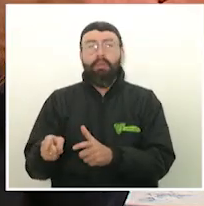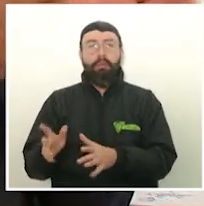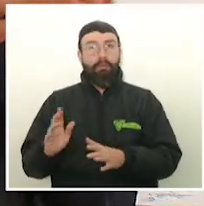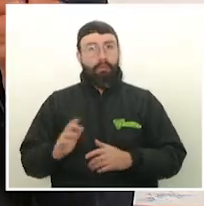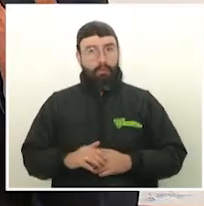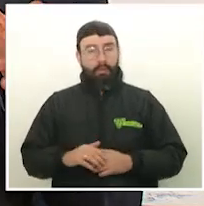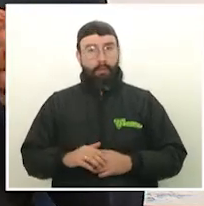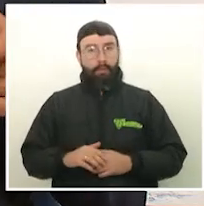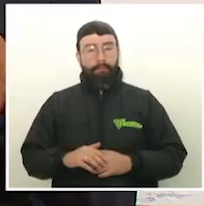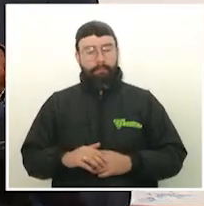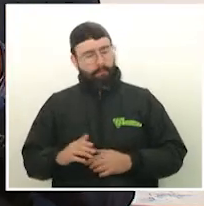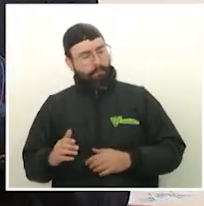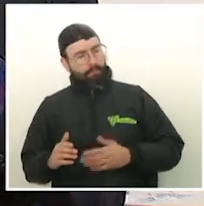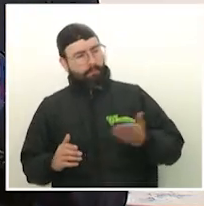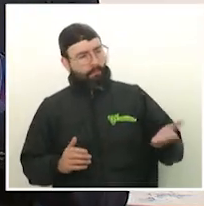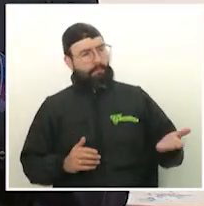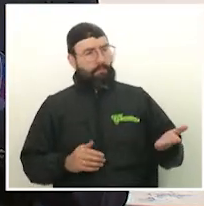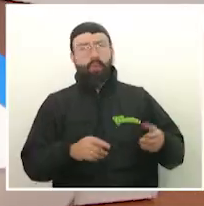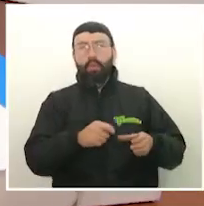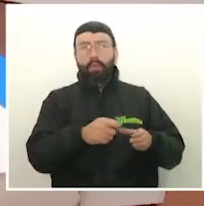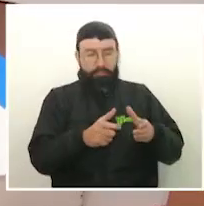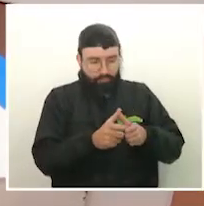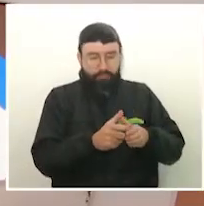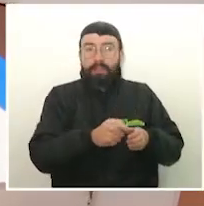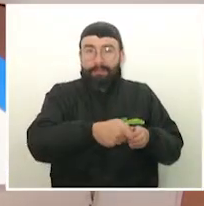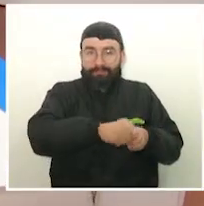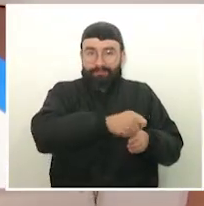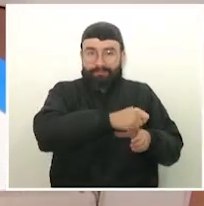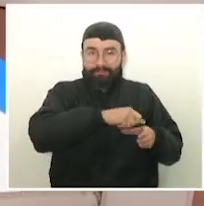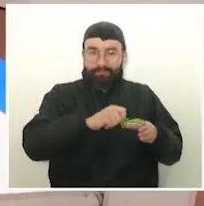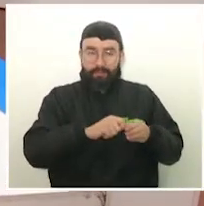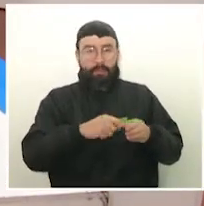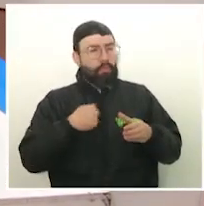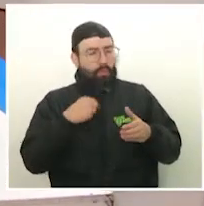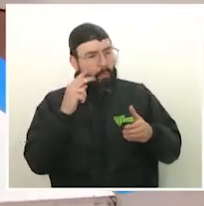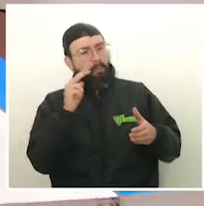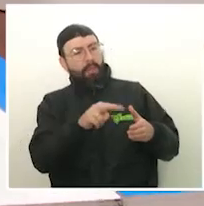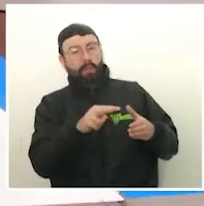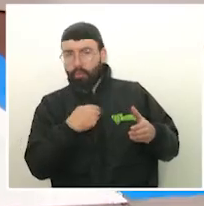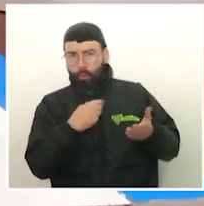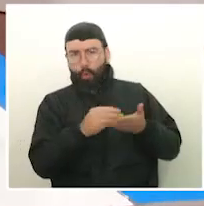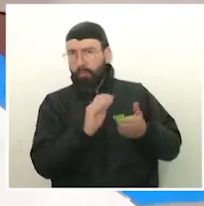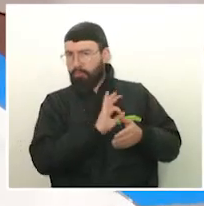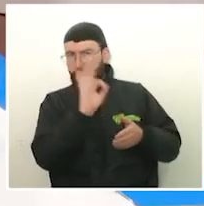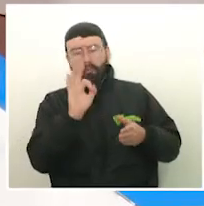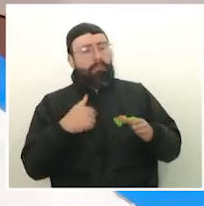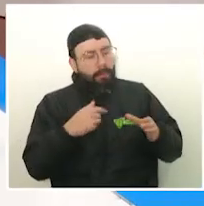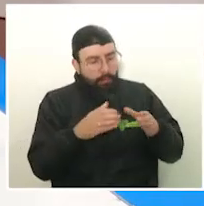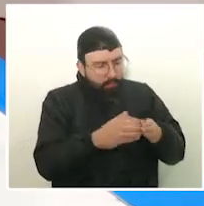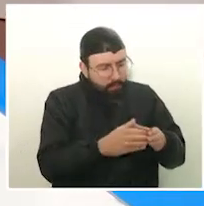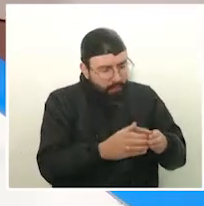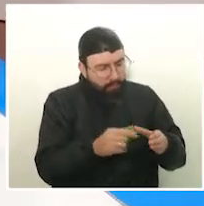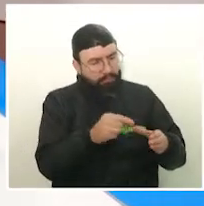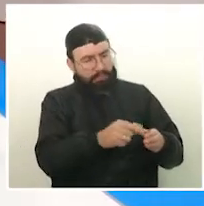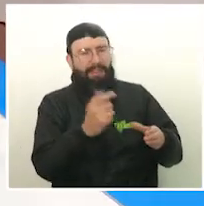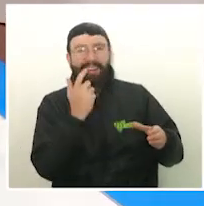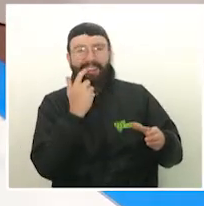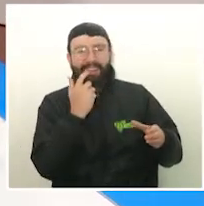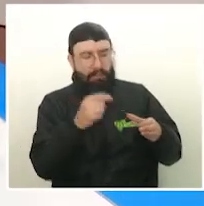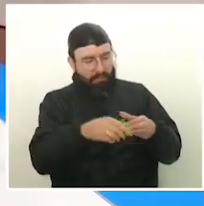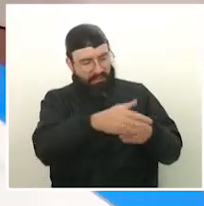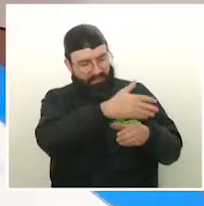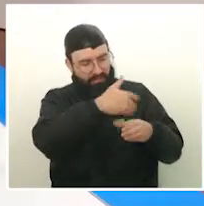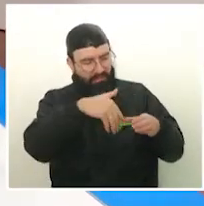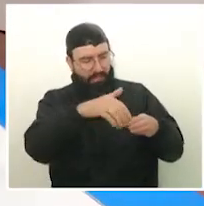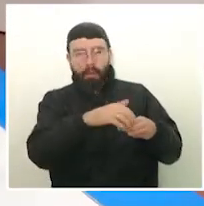voy al otro lado y digo, compro un atún, o miro porque nunca lo consumo, miro un atún de lata de aluminio,